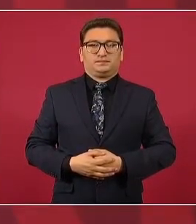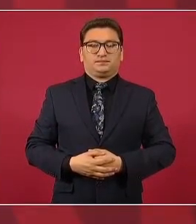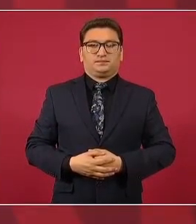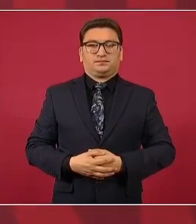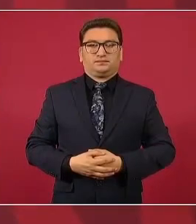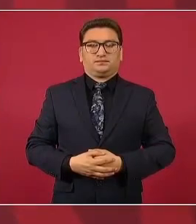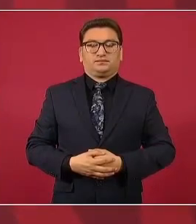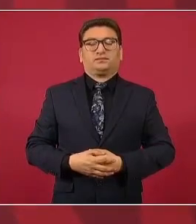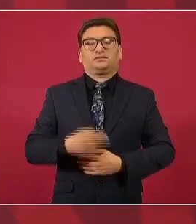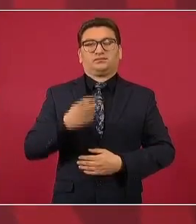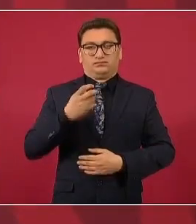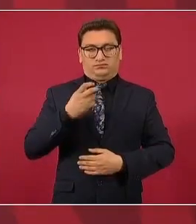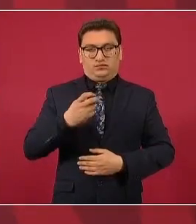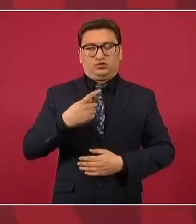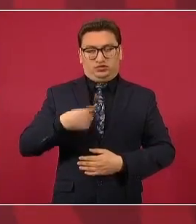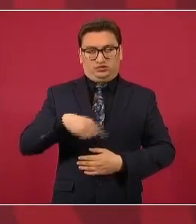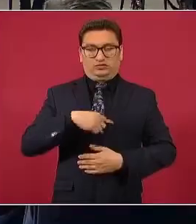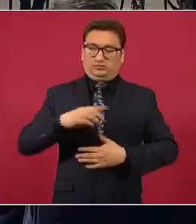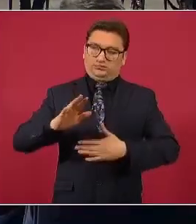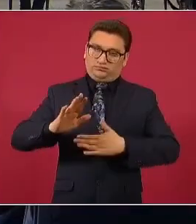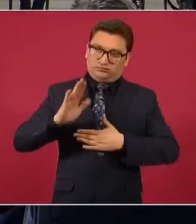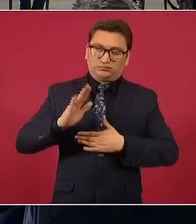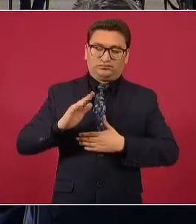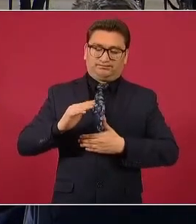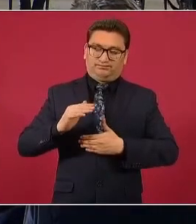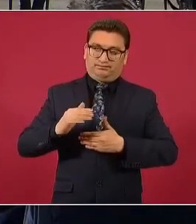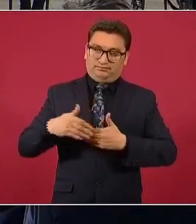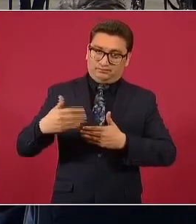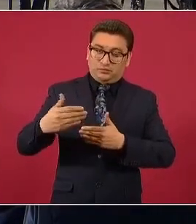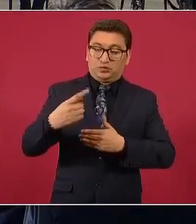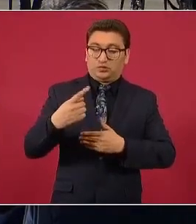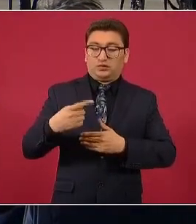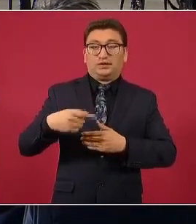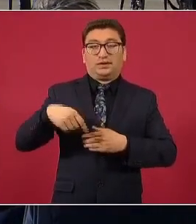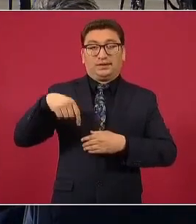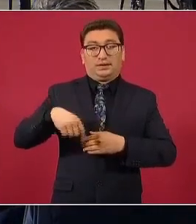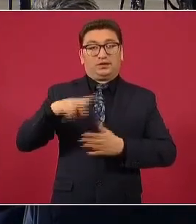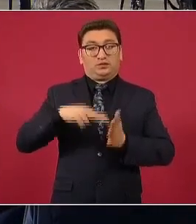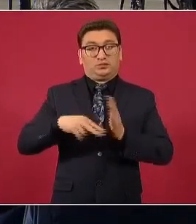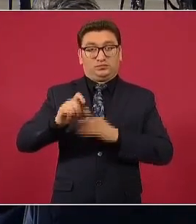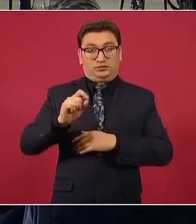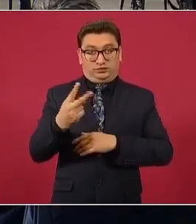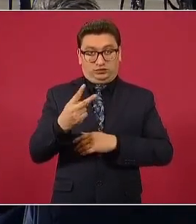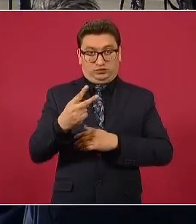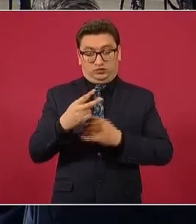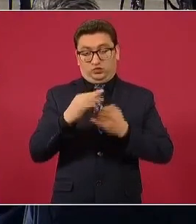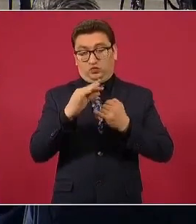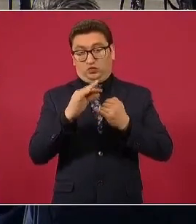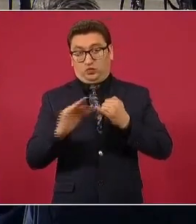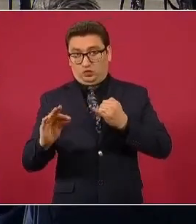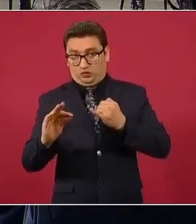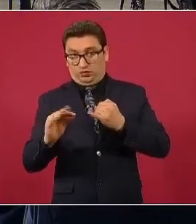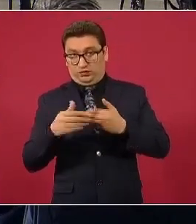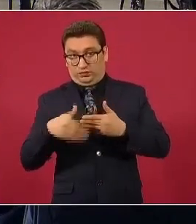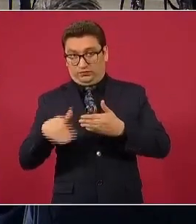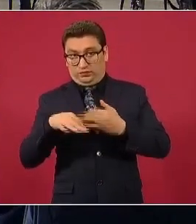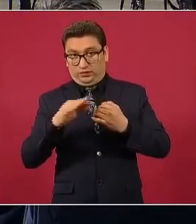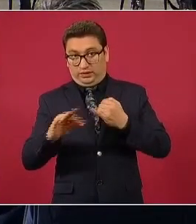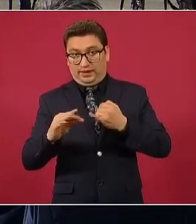con el compromiso de que a finales de este año vamos a tener ya